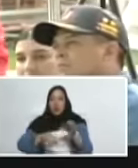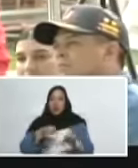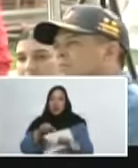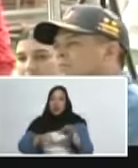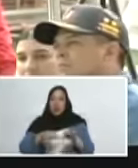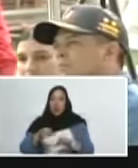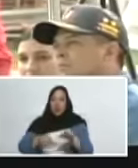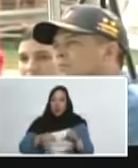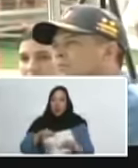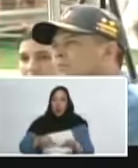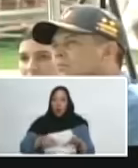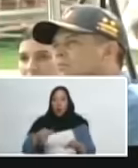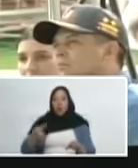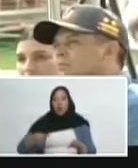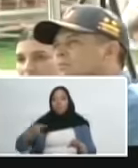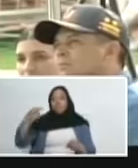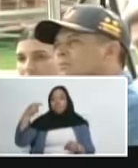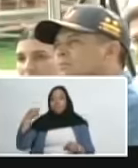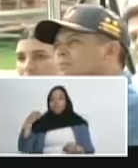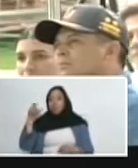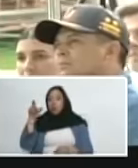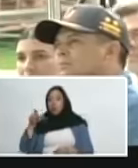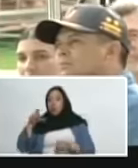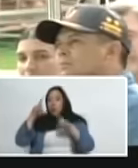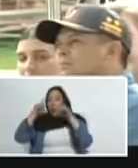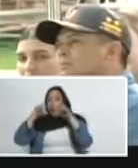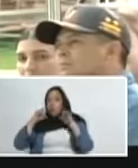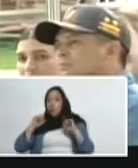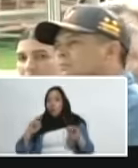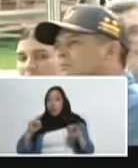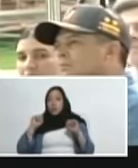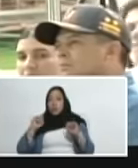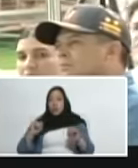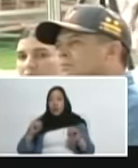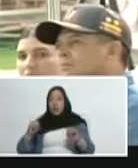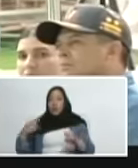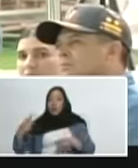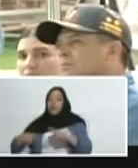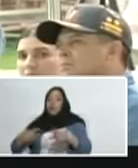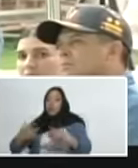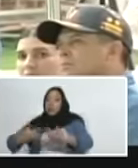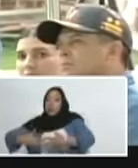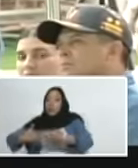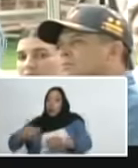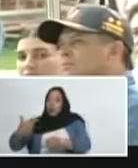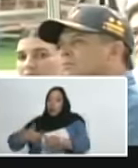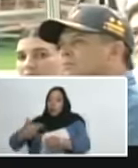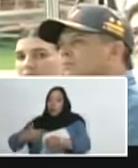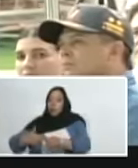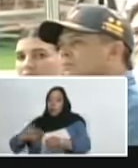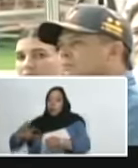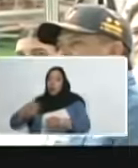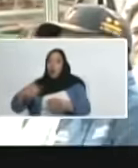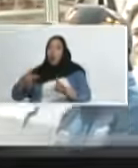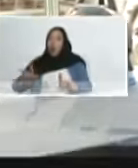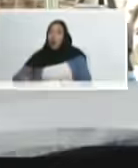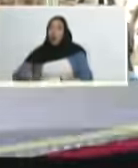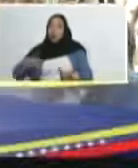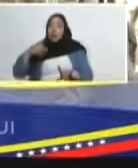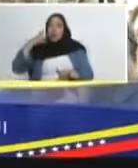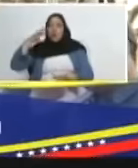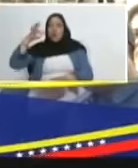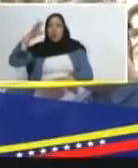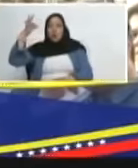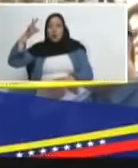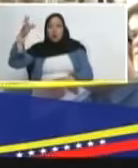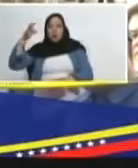pasado un intelectual venezolano dijo que había que sembrar el petróleo. Y aquello se convirtió casi que en una utopía para los